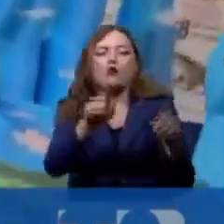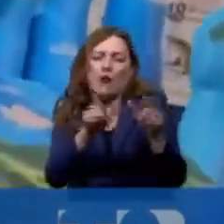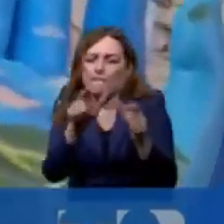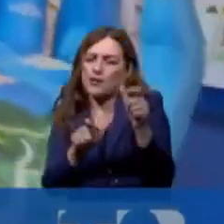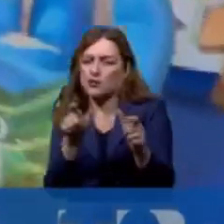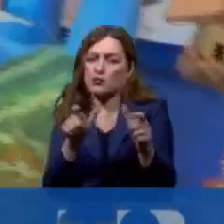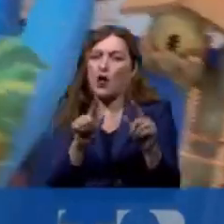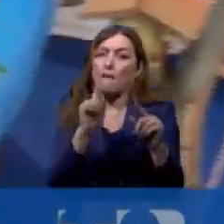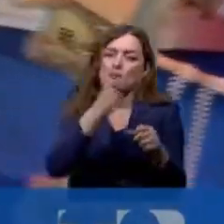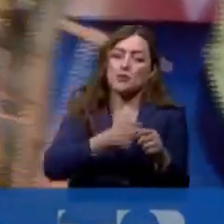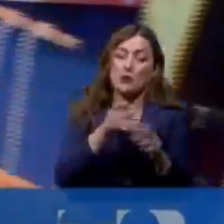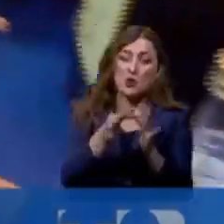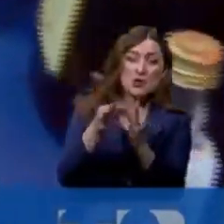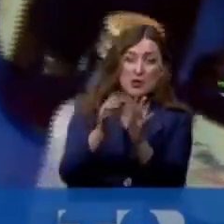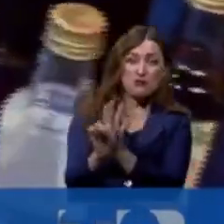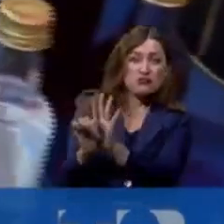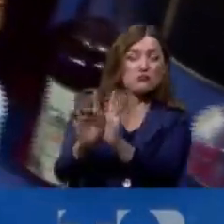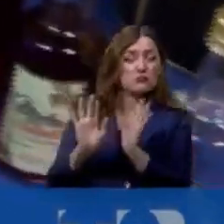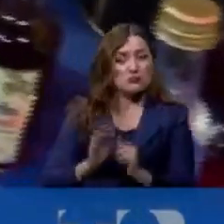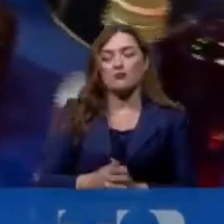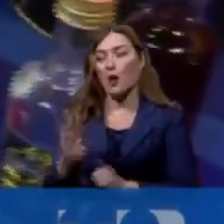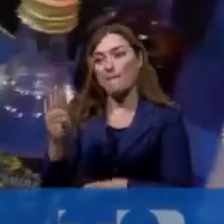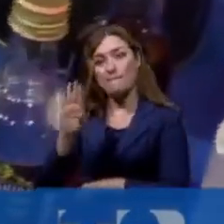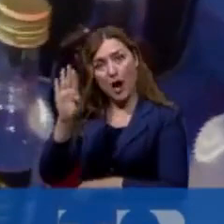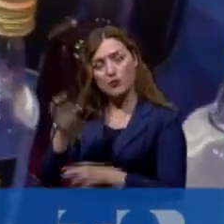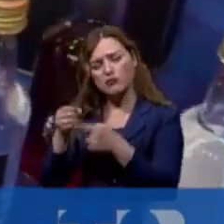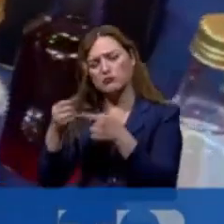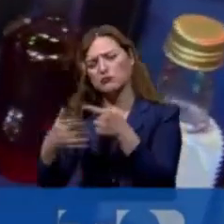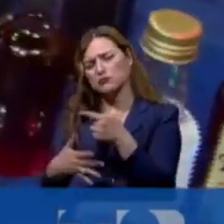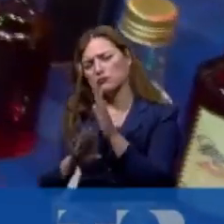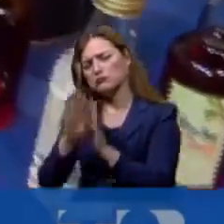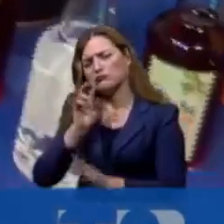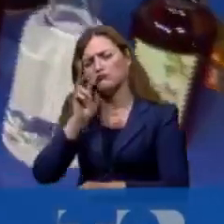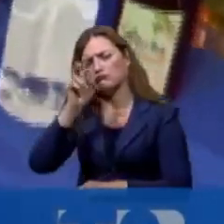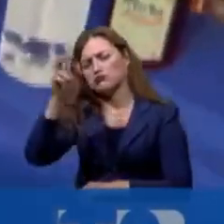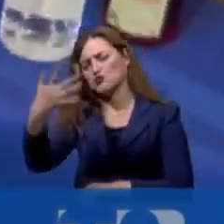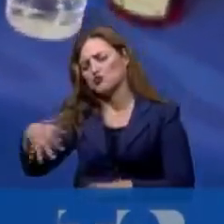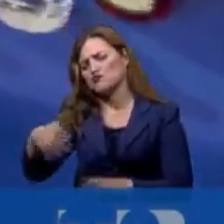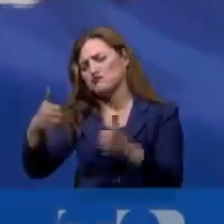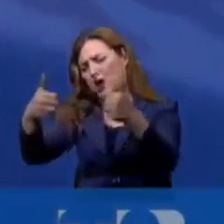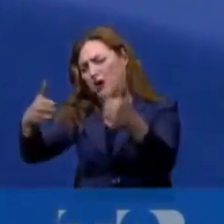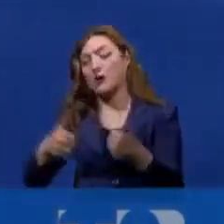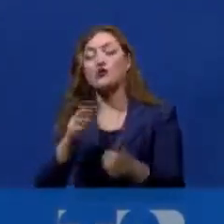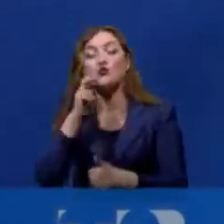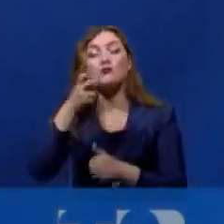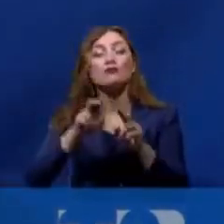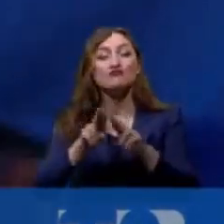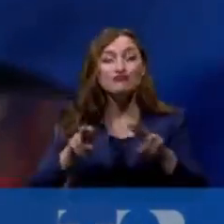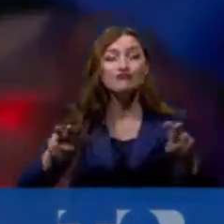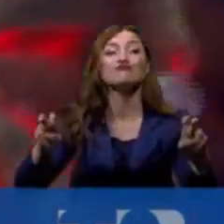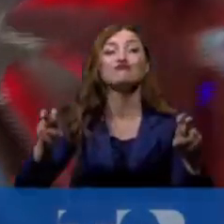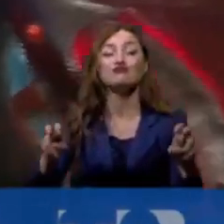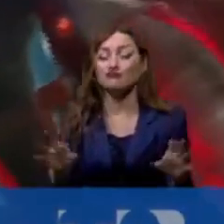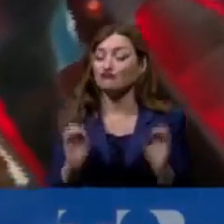va a ayudar y te va a guiar? Baños se ha caracterizado por ser estar a la punta del turismo y efectivamente el turismo de naturaleza es hoy la